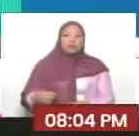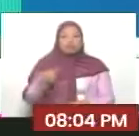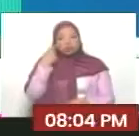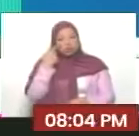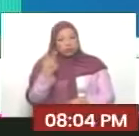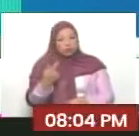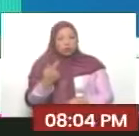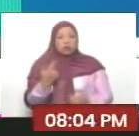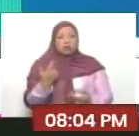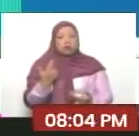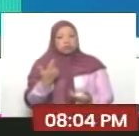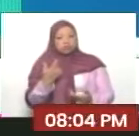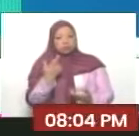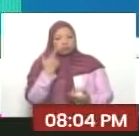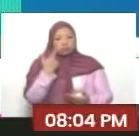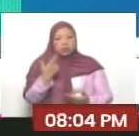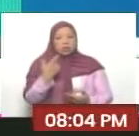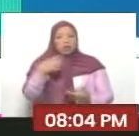eso, yo le dije